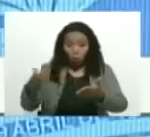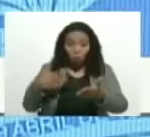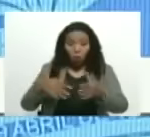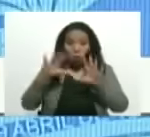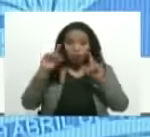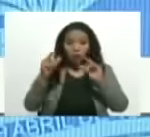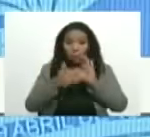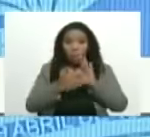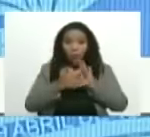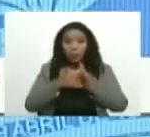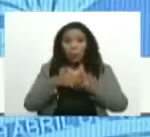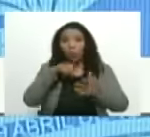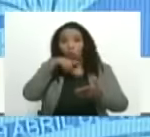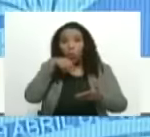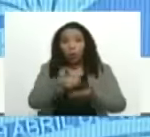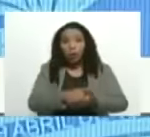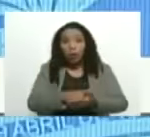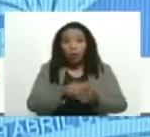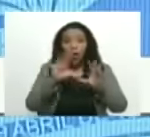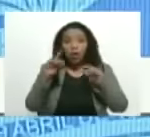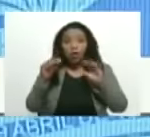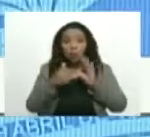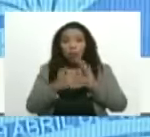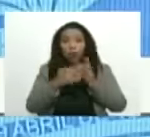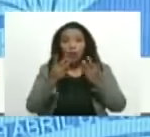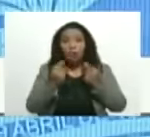11.000 nombres con 11.000 números de cédula,